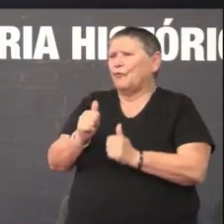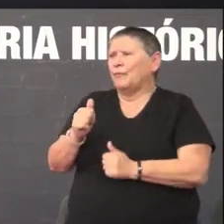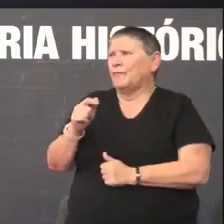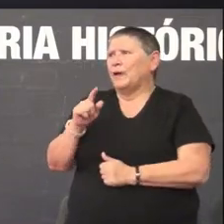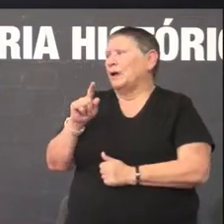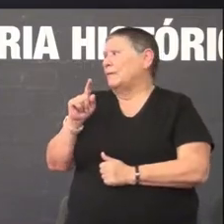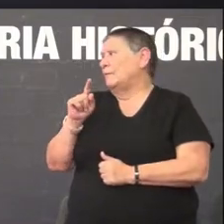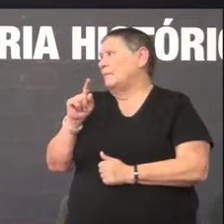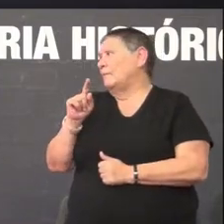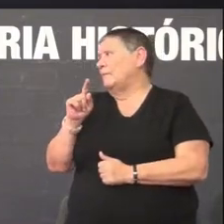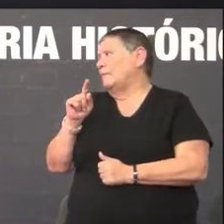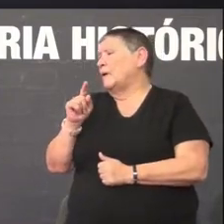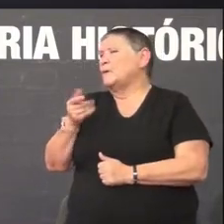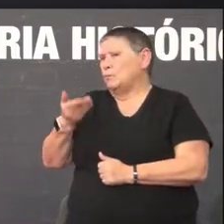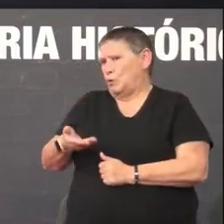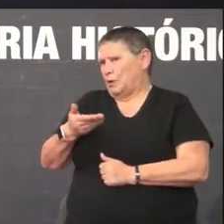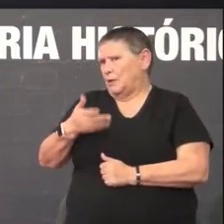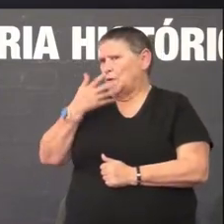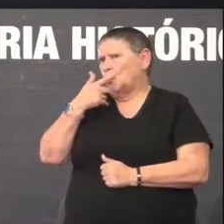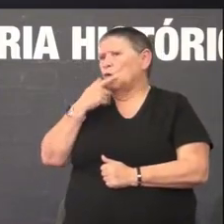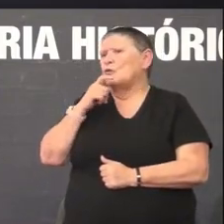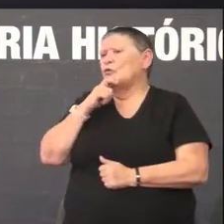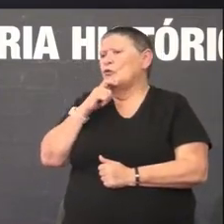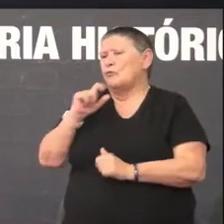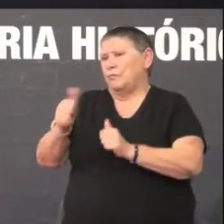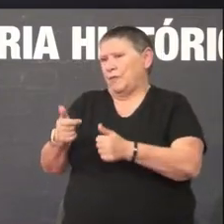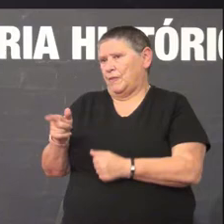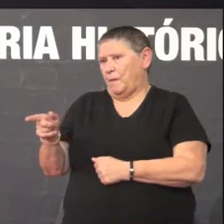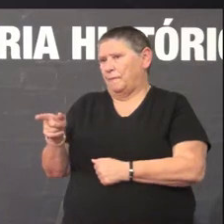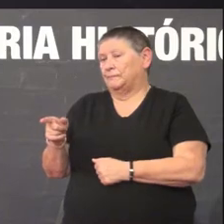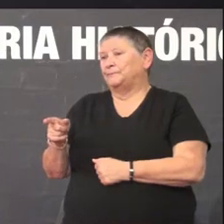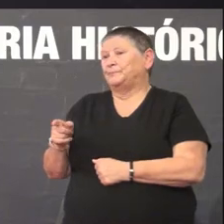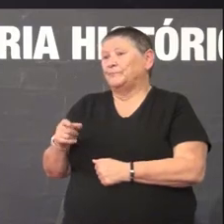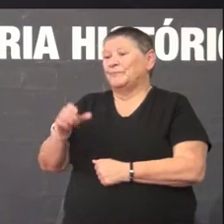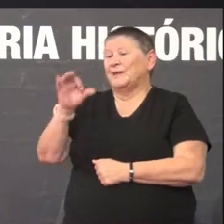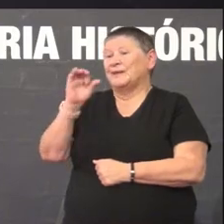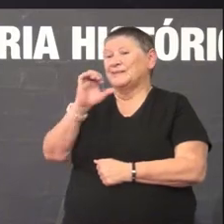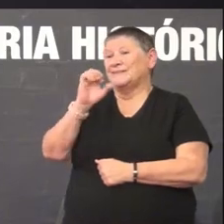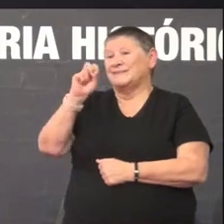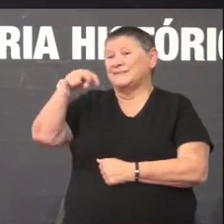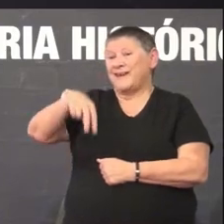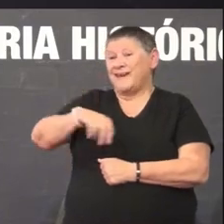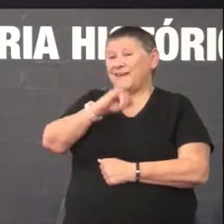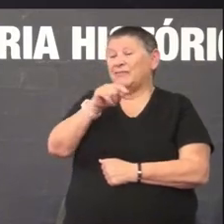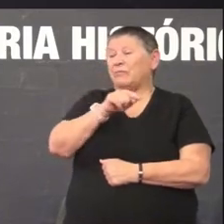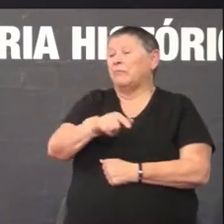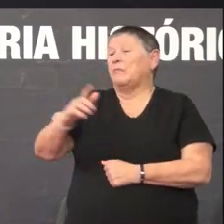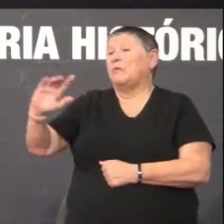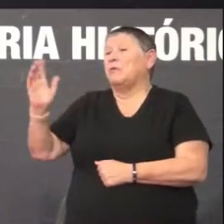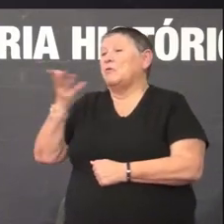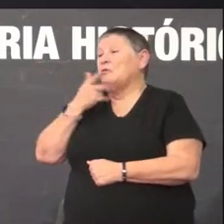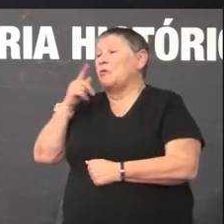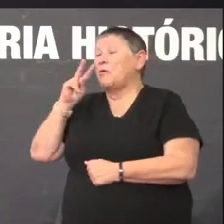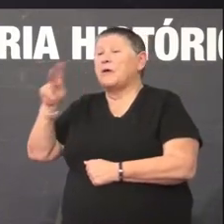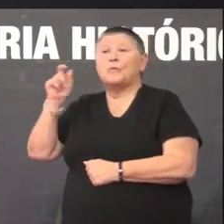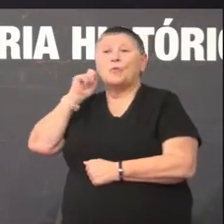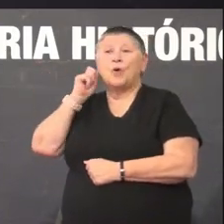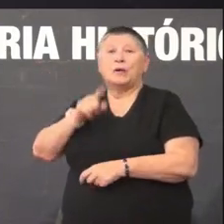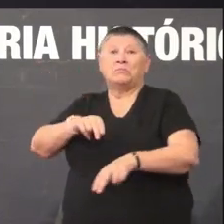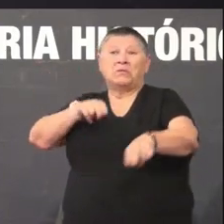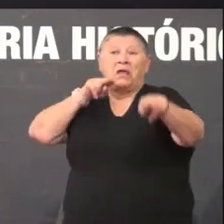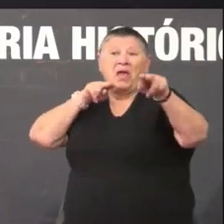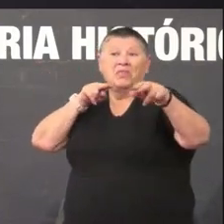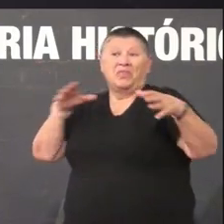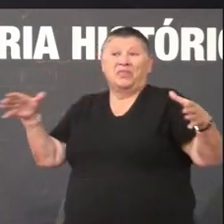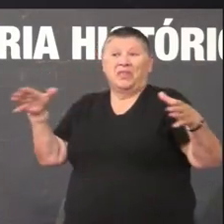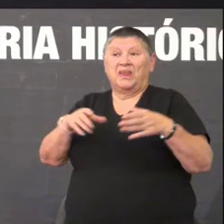importante conocerla, y es que Alberto Sainz la conoce en una cacería en el año 2004 y